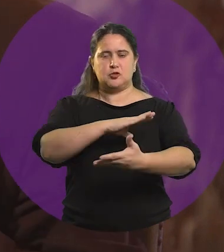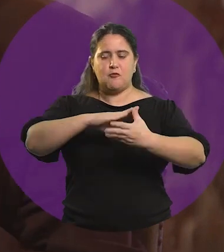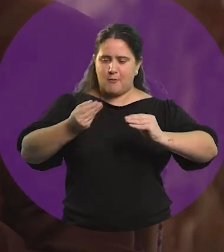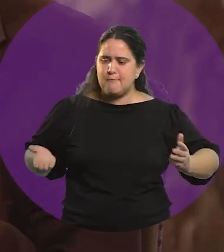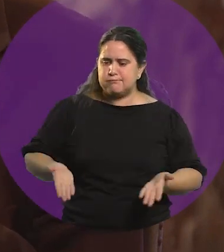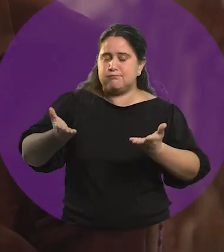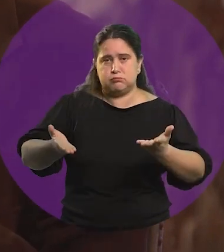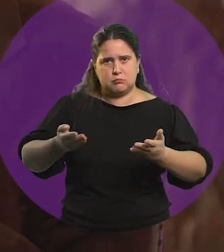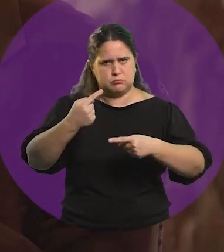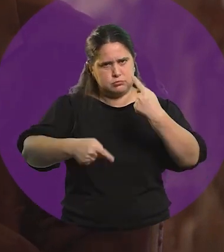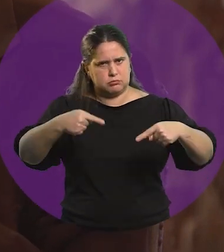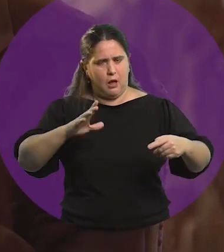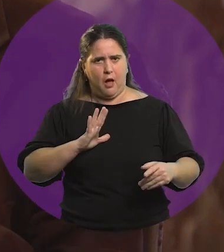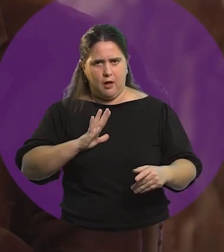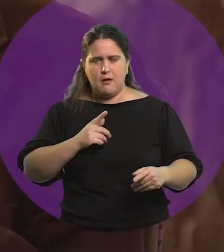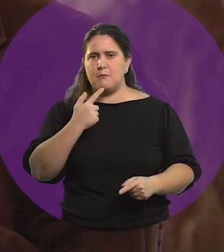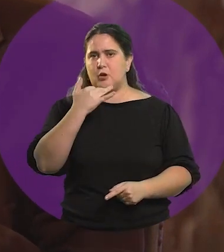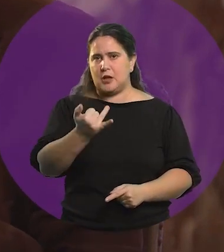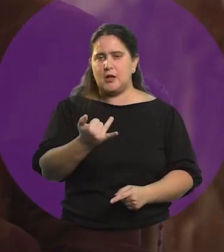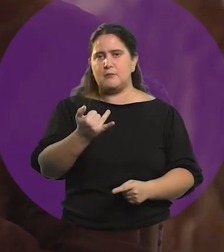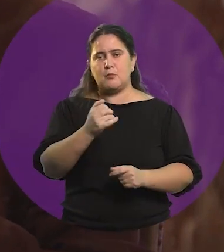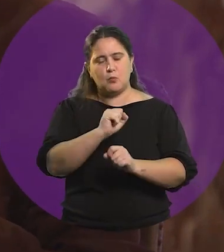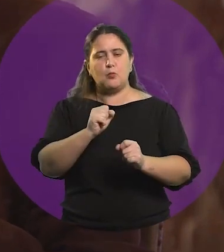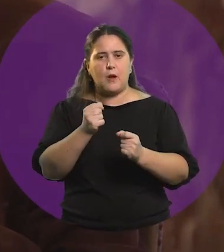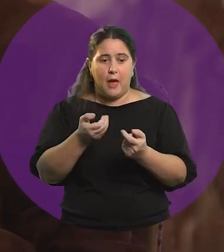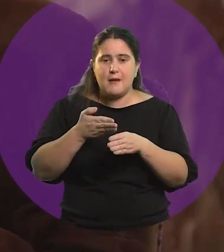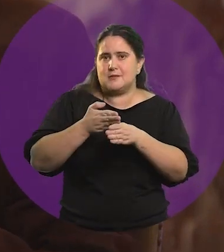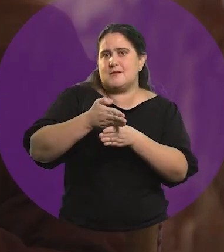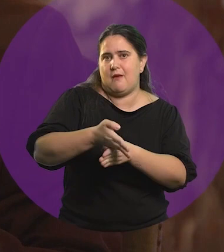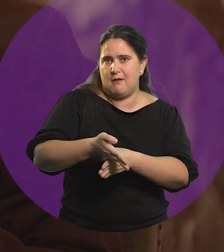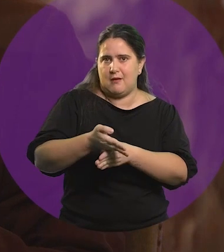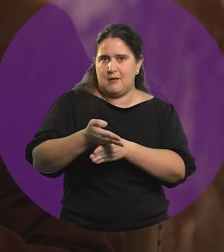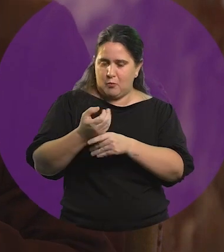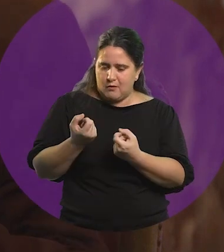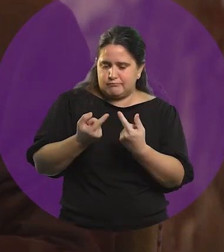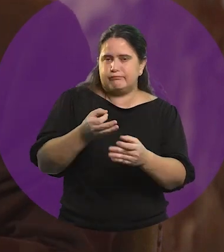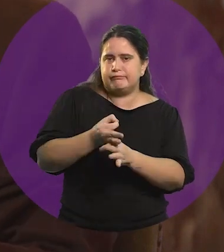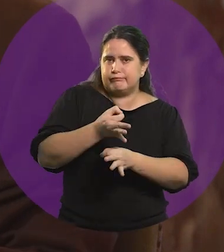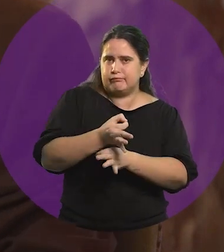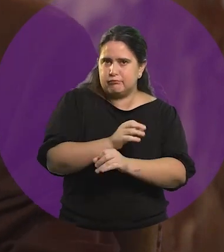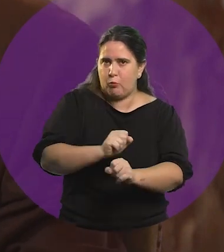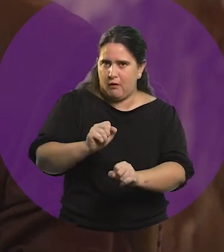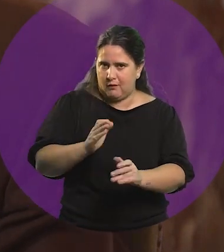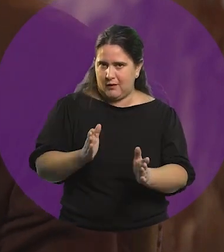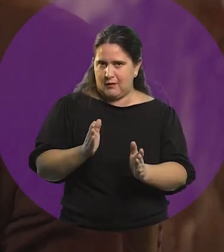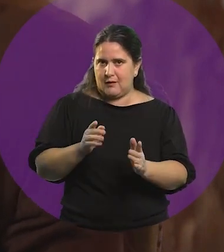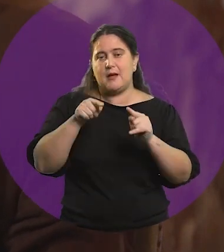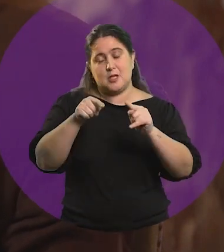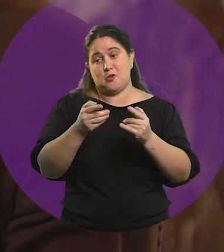muchas maneras de promover ese empoderamiento. Uno es darles el acceso y la formación,